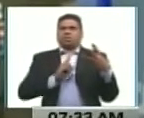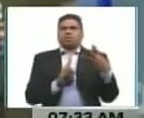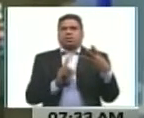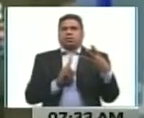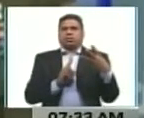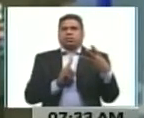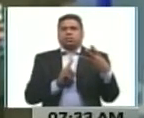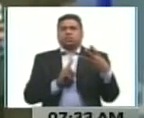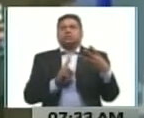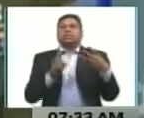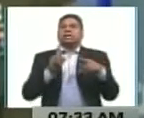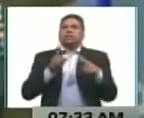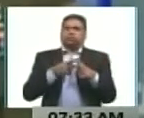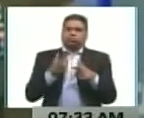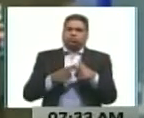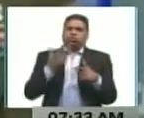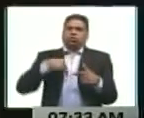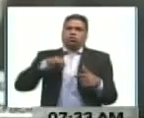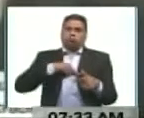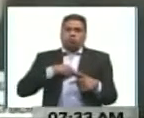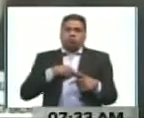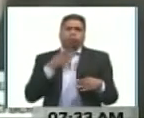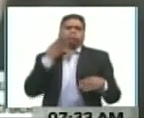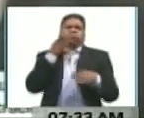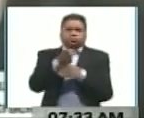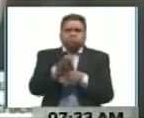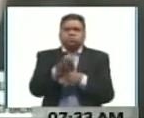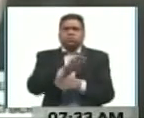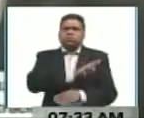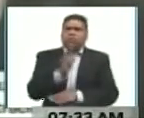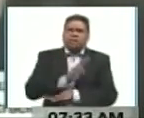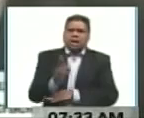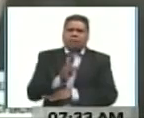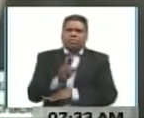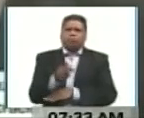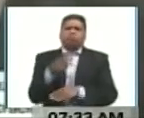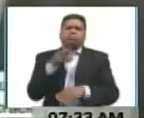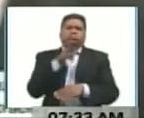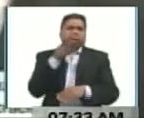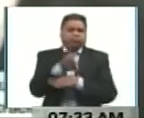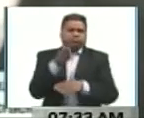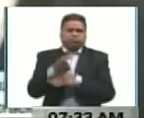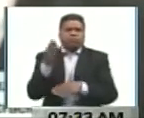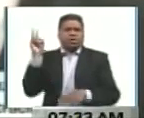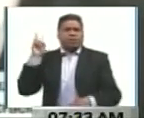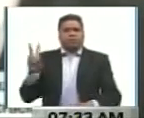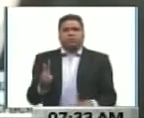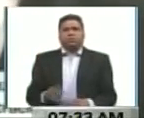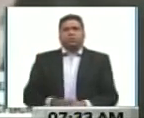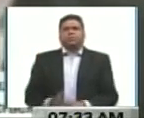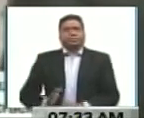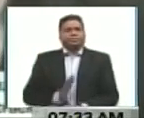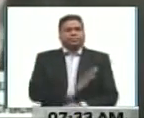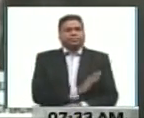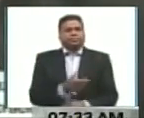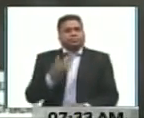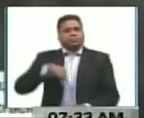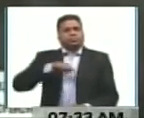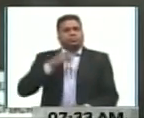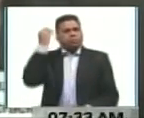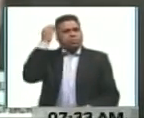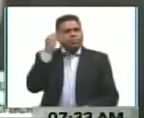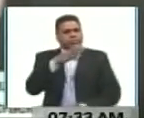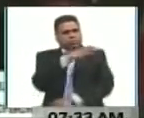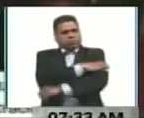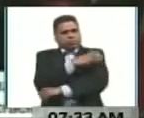entonces podríamos reaccionar a eso, y lo haríamos. Hemos visto elecciones que llevaron adelante a la oposición en comicios